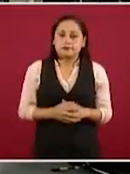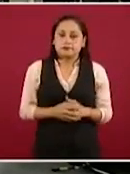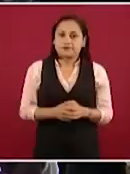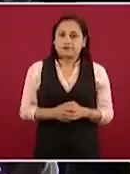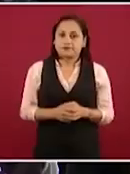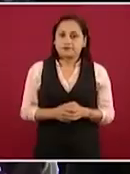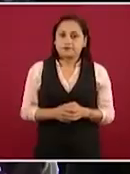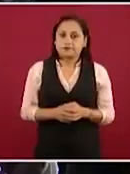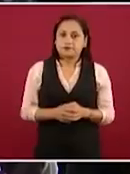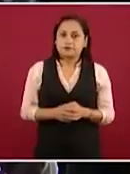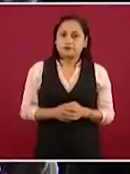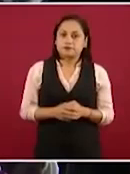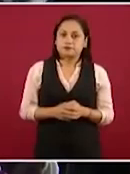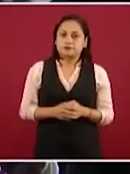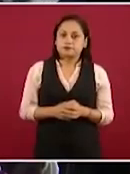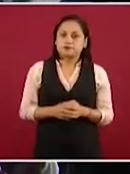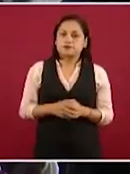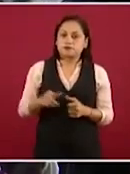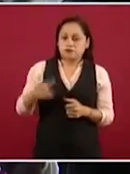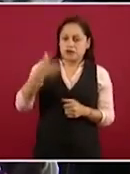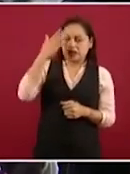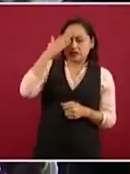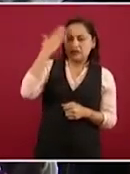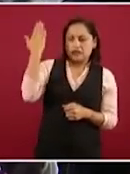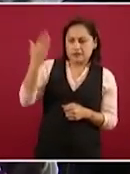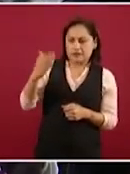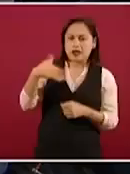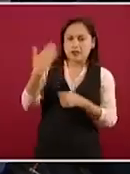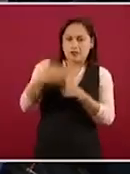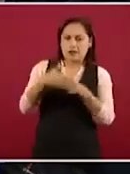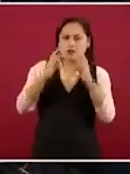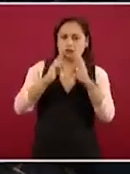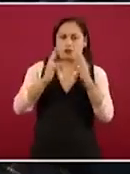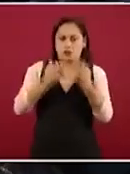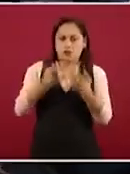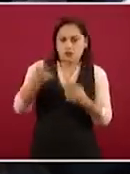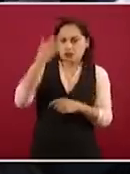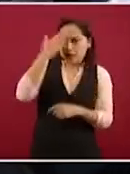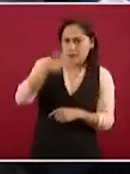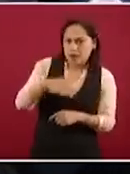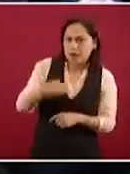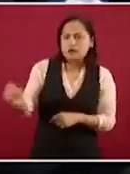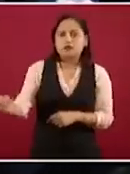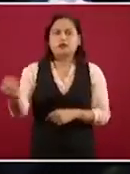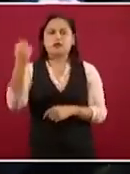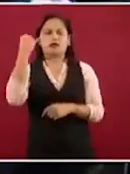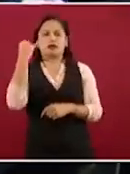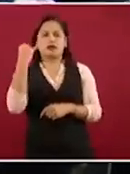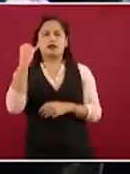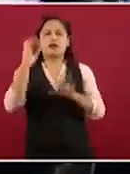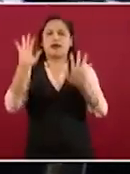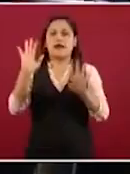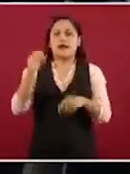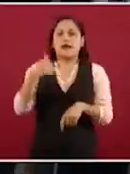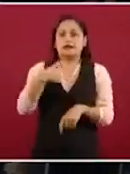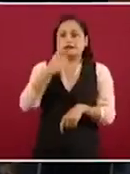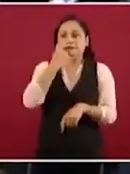¿Ustedes sabían de que iba a haber otra reunión? Sí. Ah, ya. Entonces ya no, no fui indiscreto.